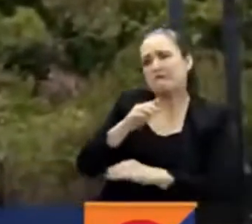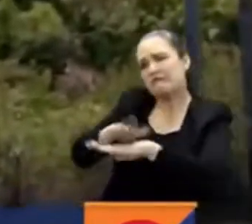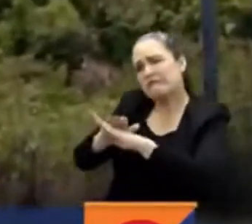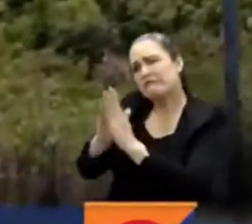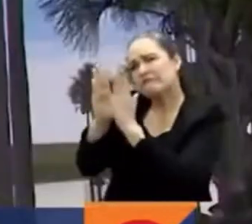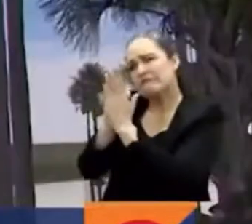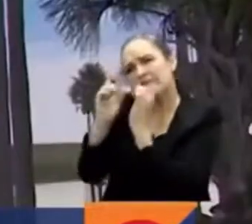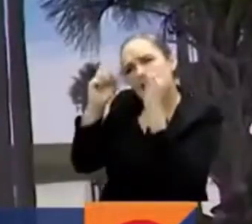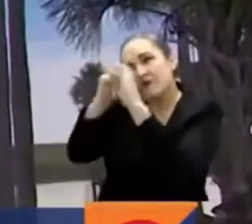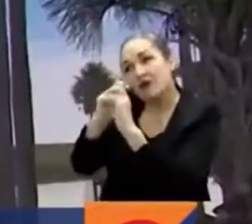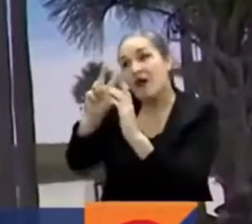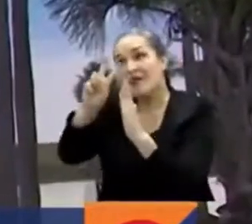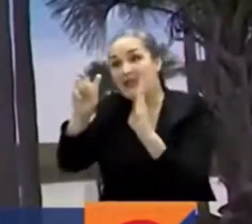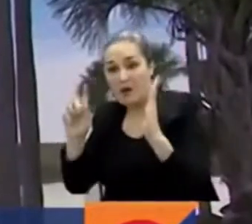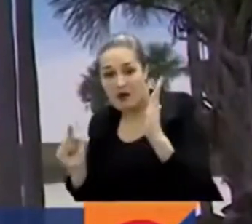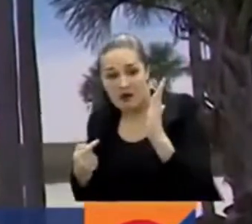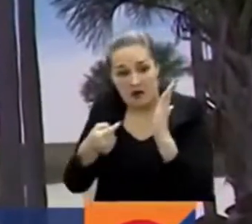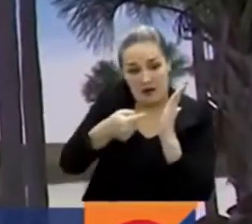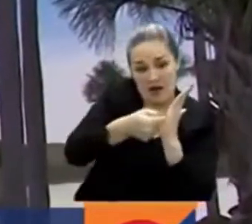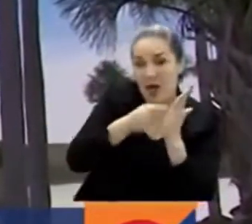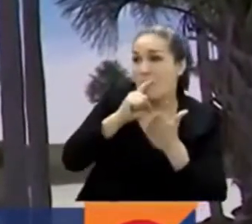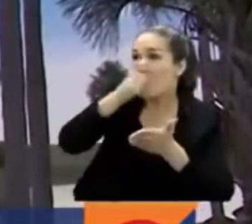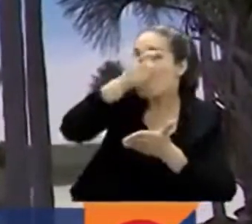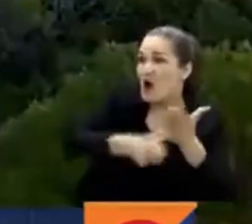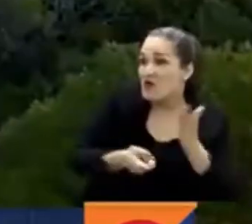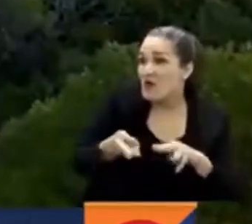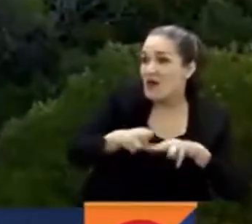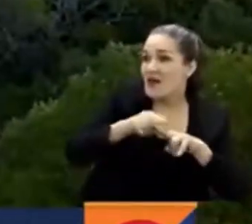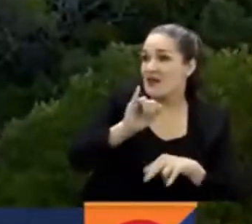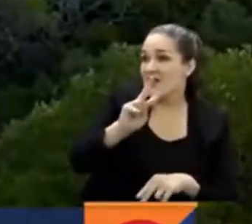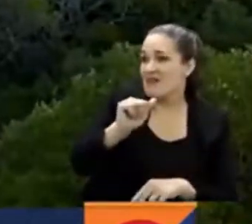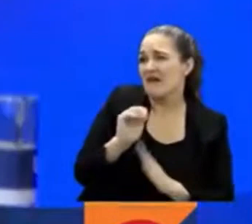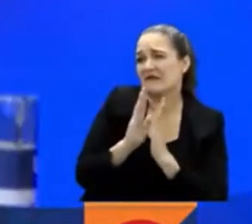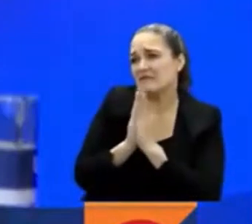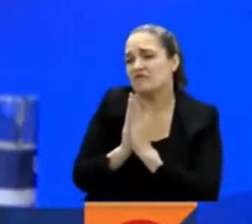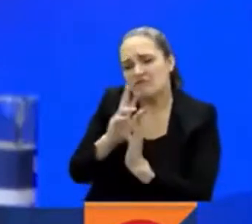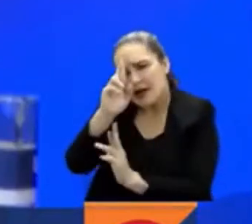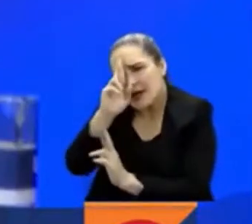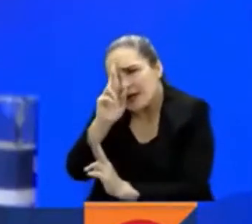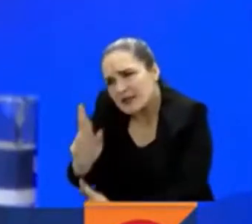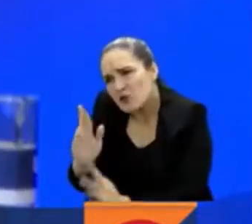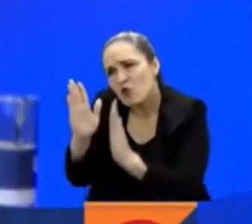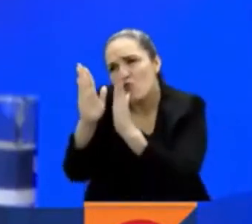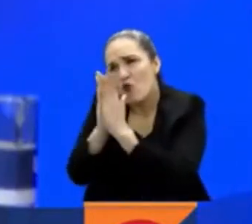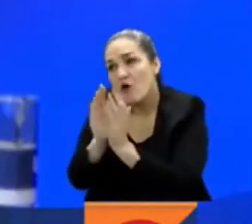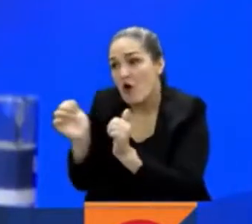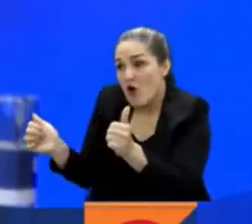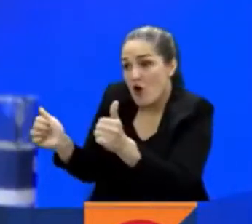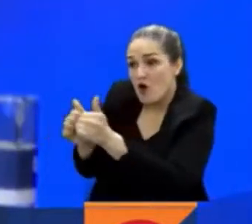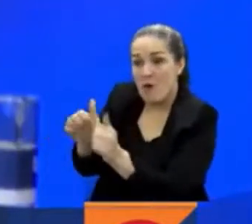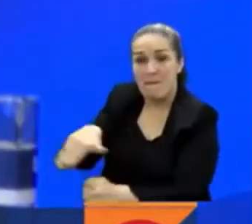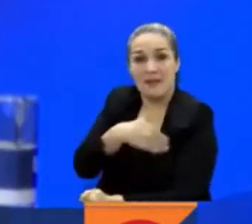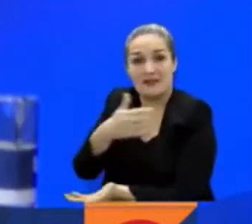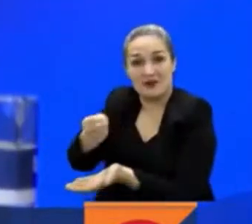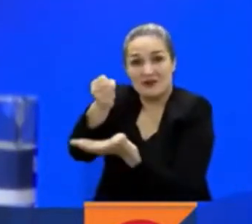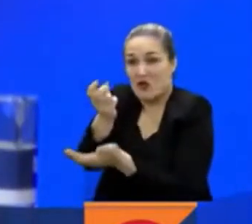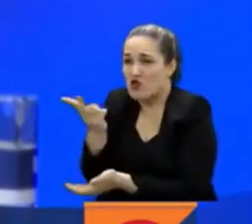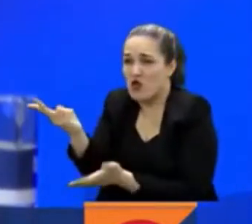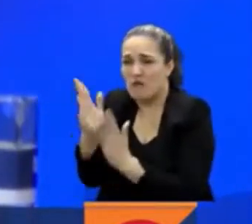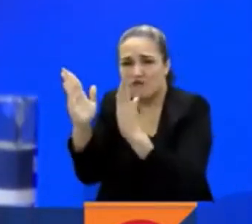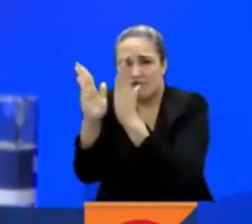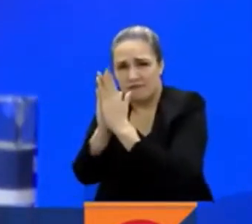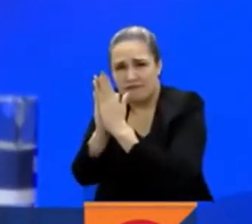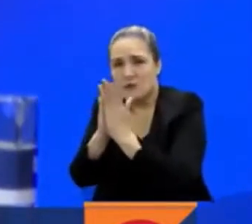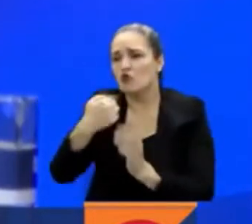de la reforma tributaria que afectaría al sector turismo. Le pedimos respetuosamente reevalúe con el ministro Campo los beneficios